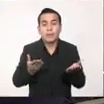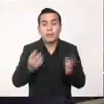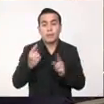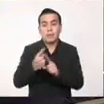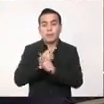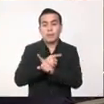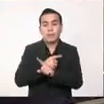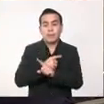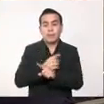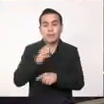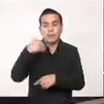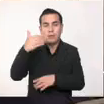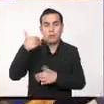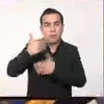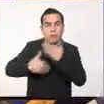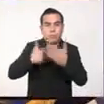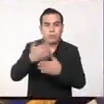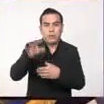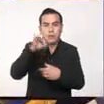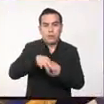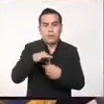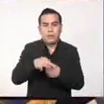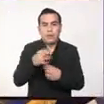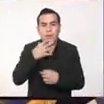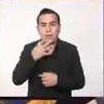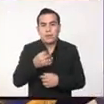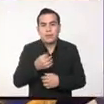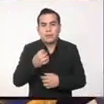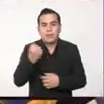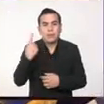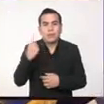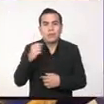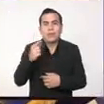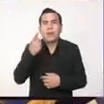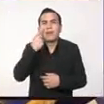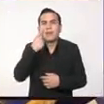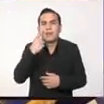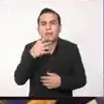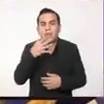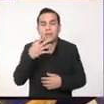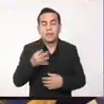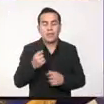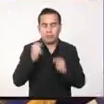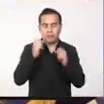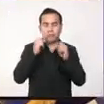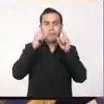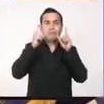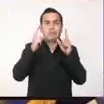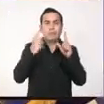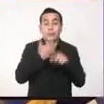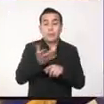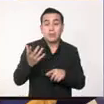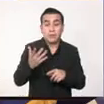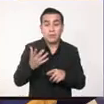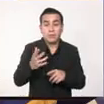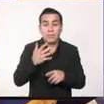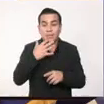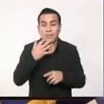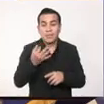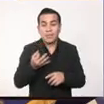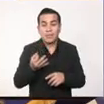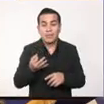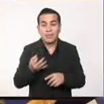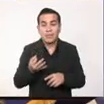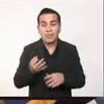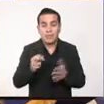la sustitución, no después de un proceso de elección del Senado. Yo no sé de dónde se sacaron eso. De verdad, yo estoy tan asombrado con las condenas, porque